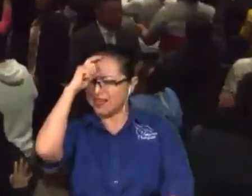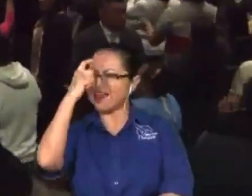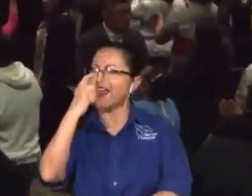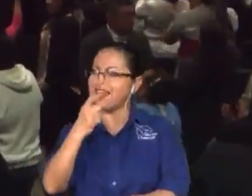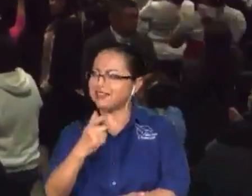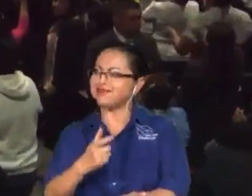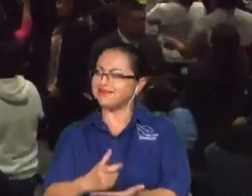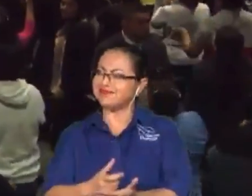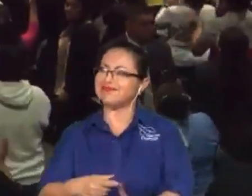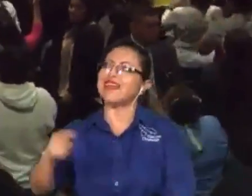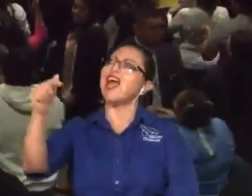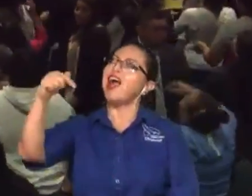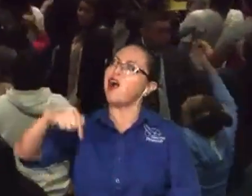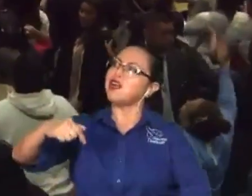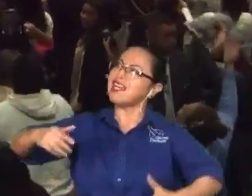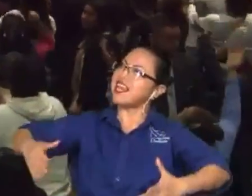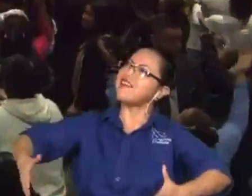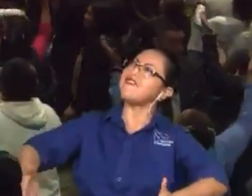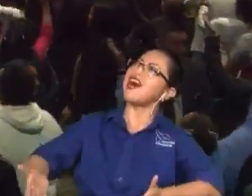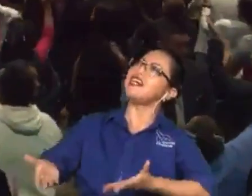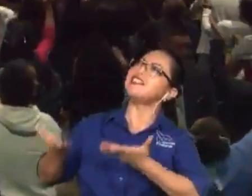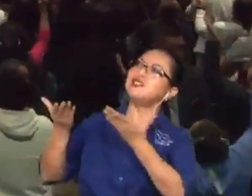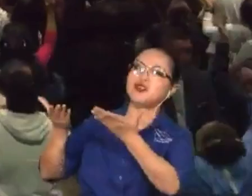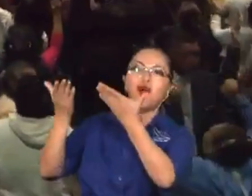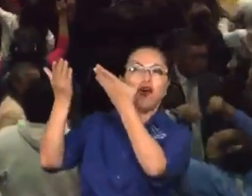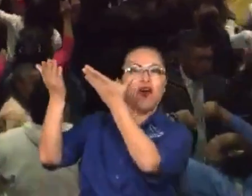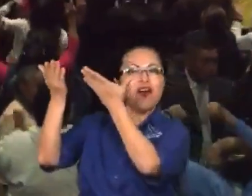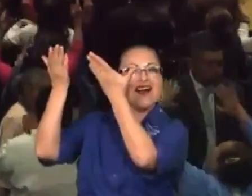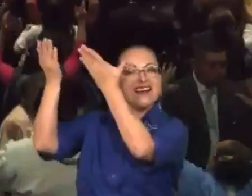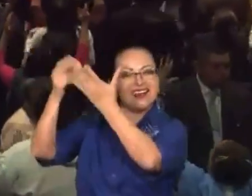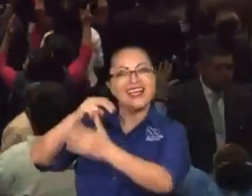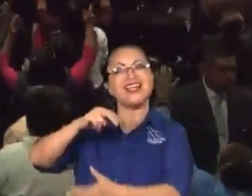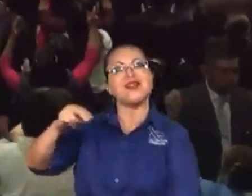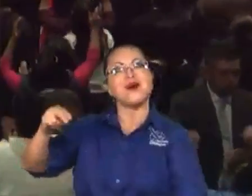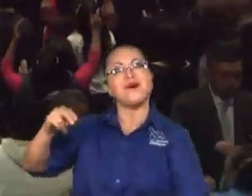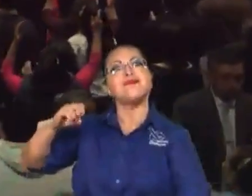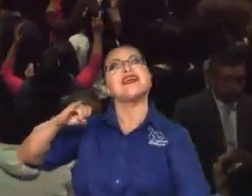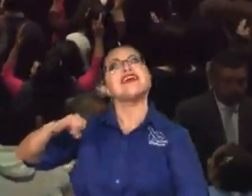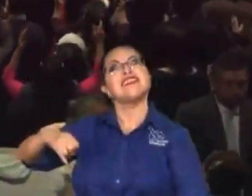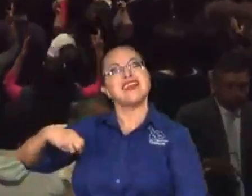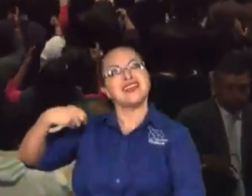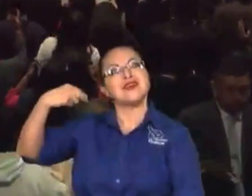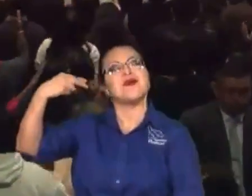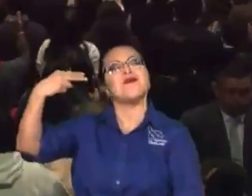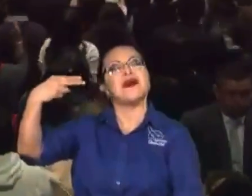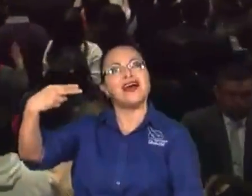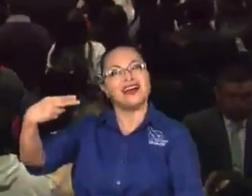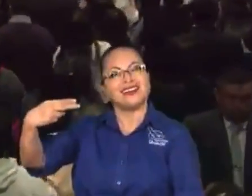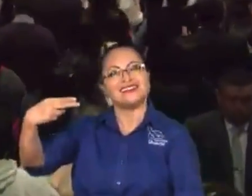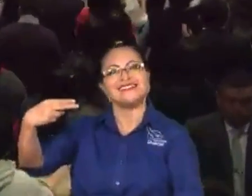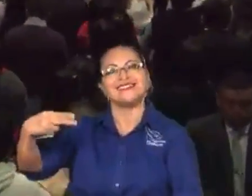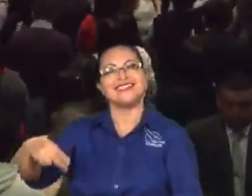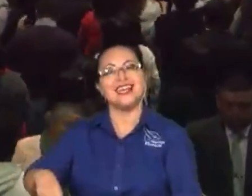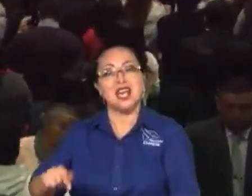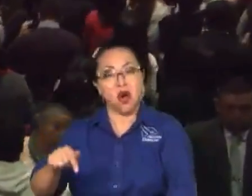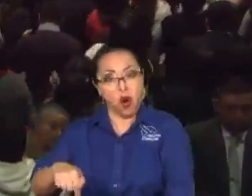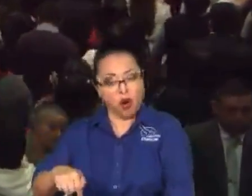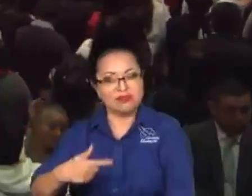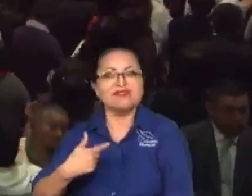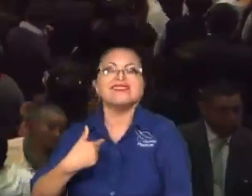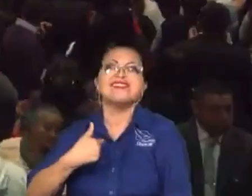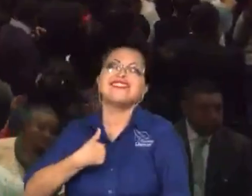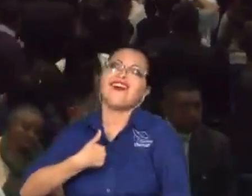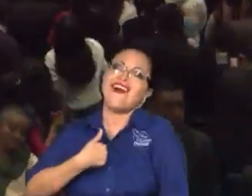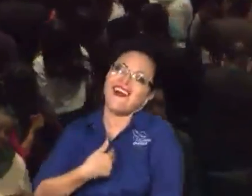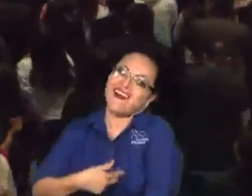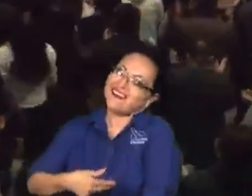él. Hoy levanto el nombre de Jehová. ¿Está listo? Y